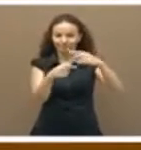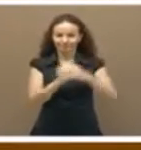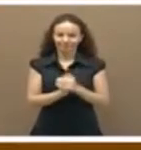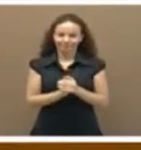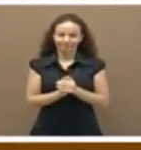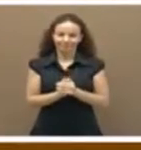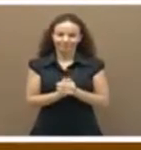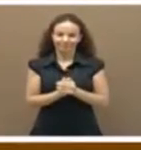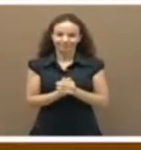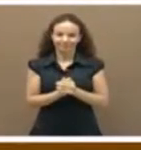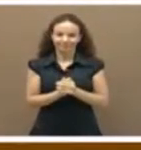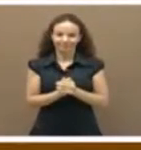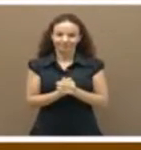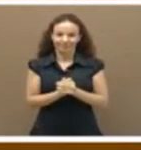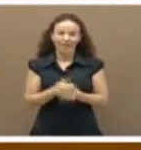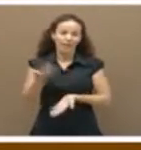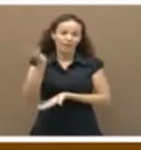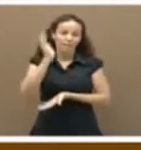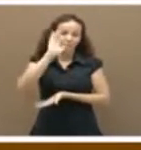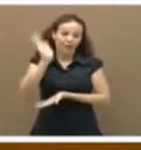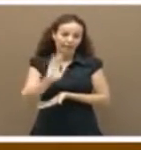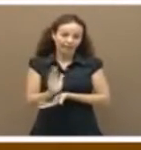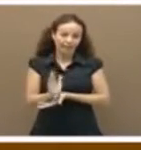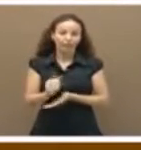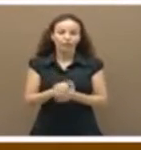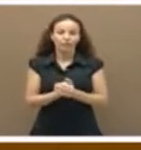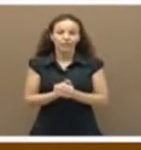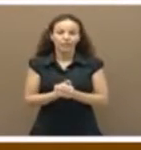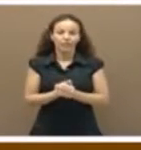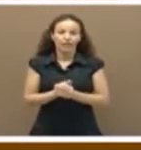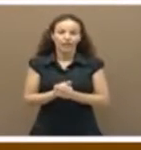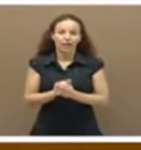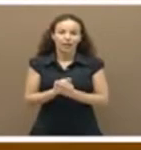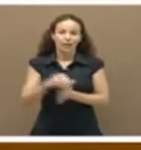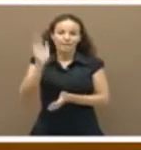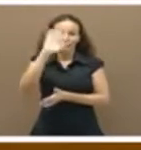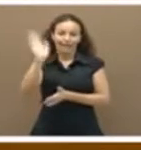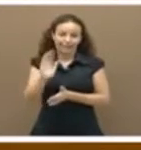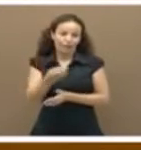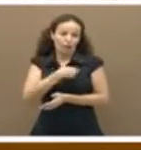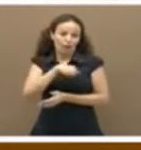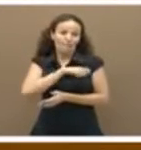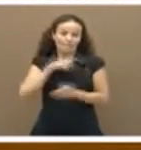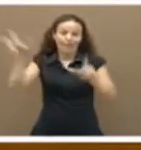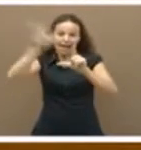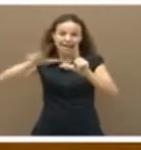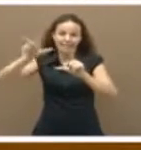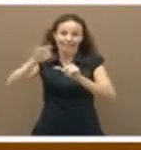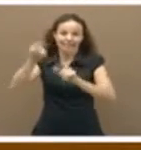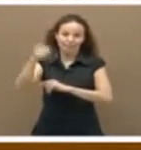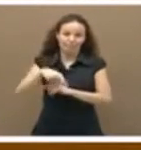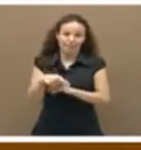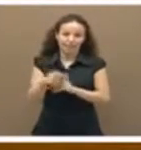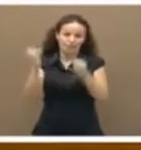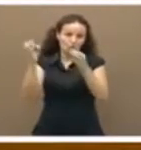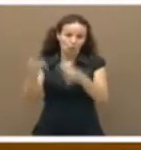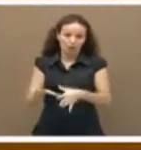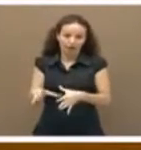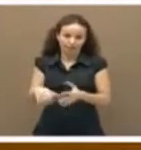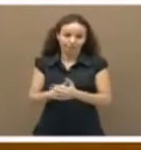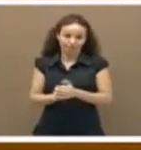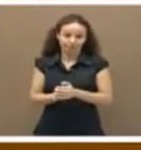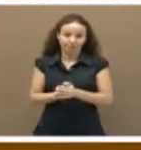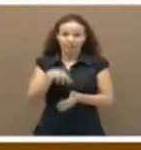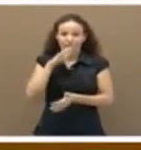2.641 personas. Algo parecido, aunque con menor diferencia, ocurre en el conjunto de España, donde por primera vez las defunciones